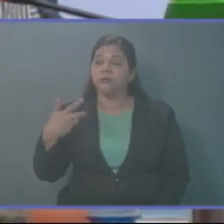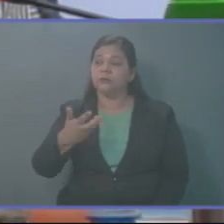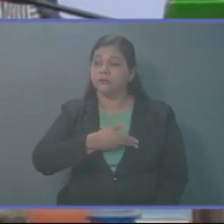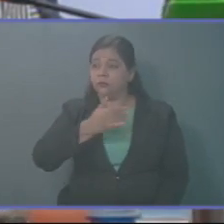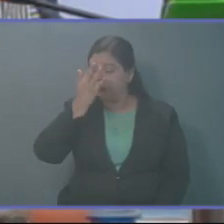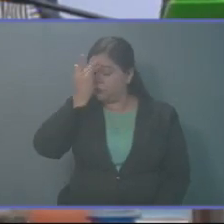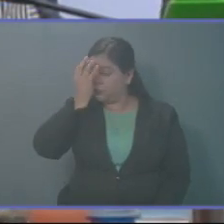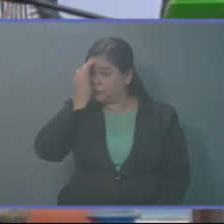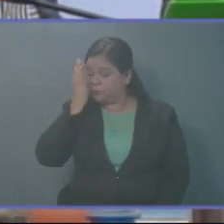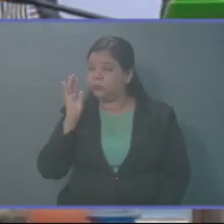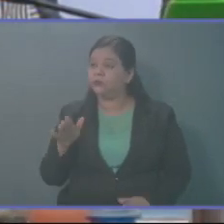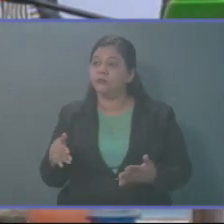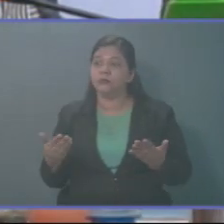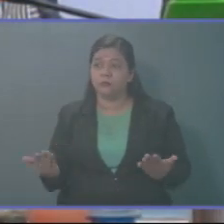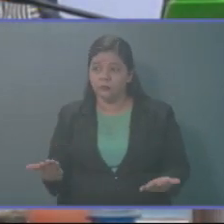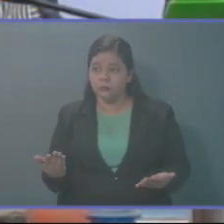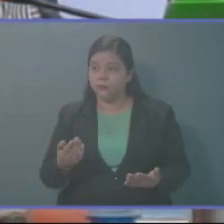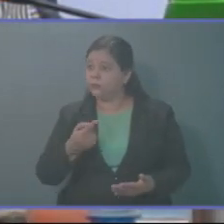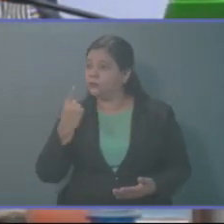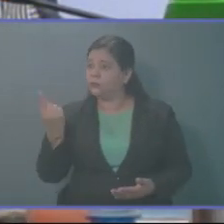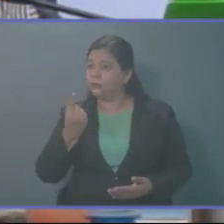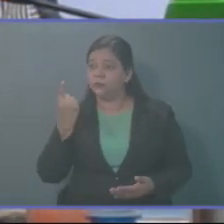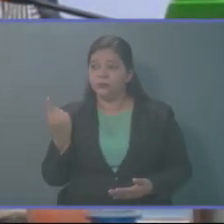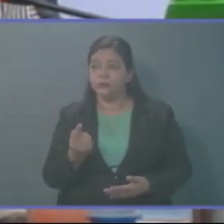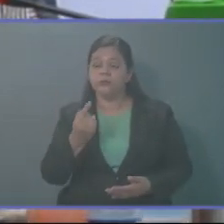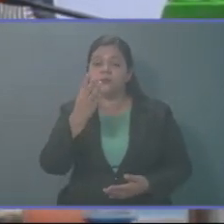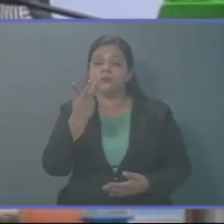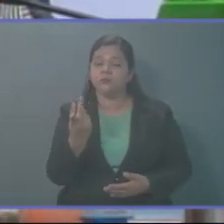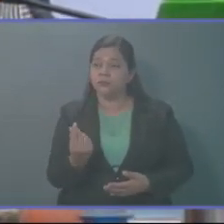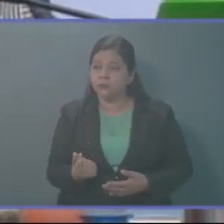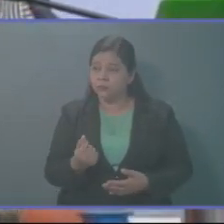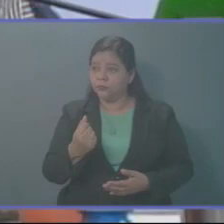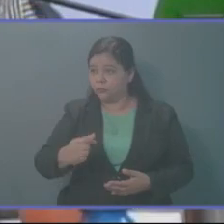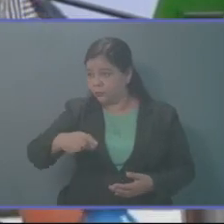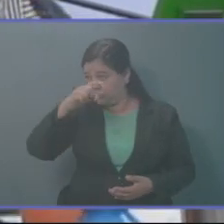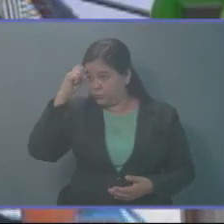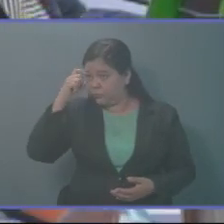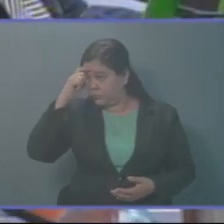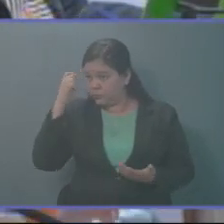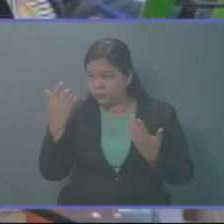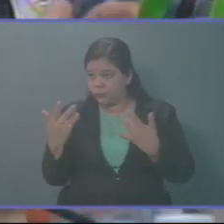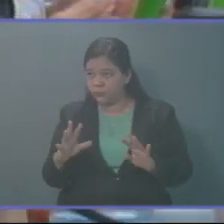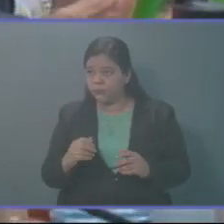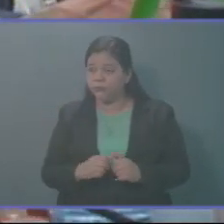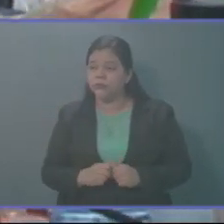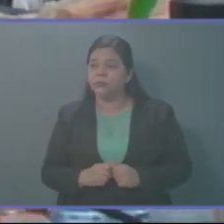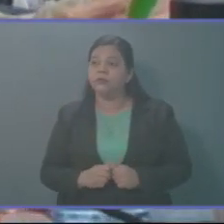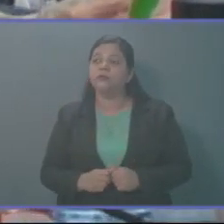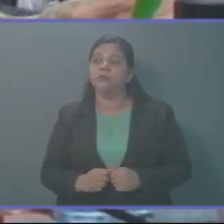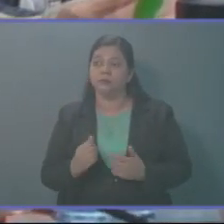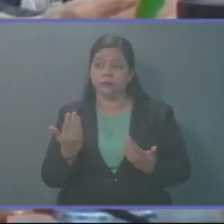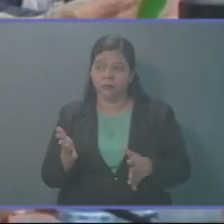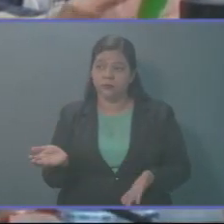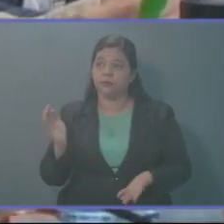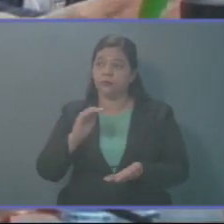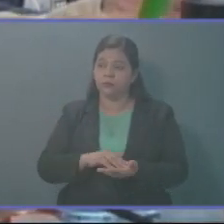despierta, no solamente por la cantidad de fuentes de trabajo que de nuevo pues